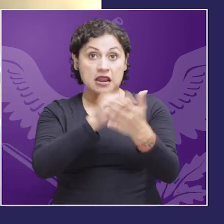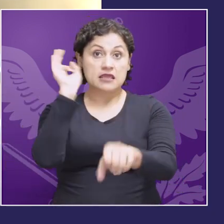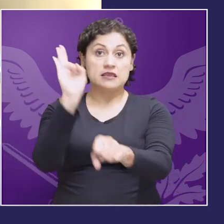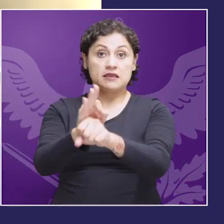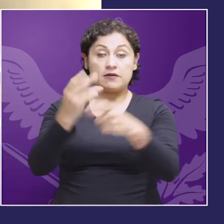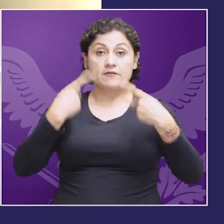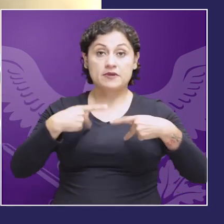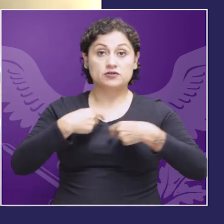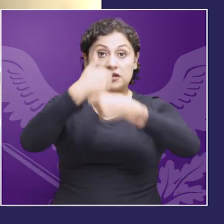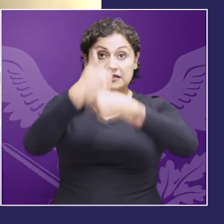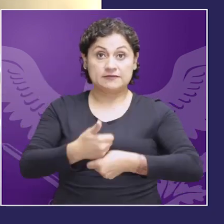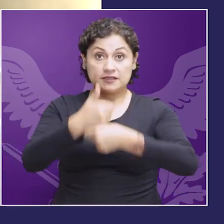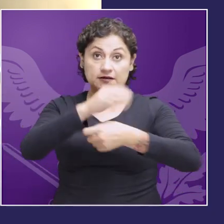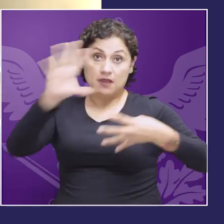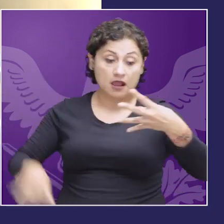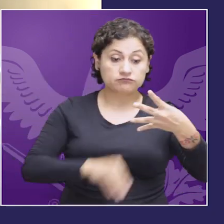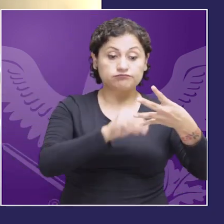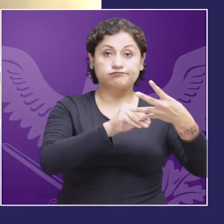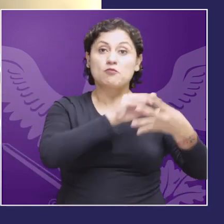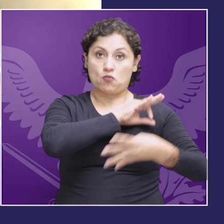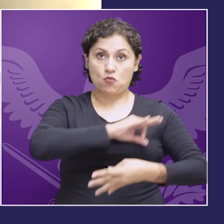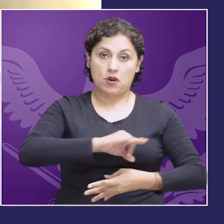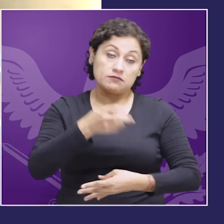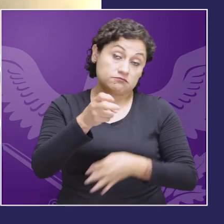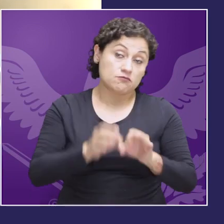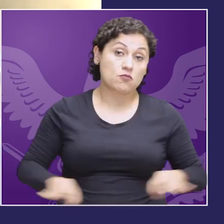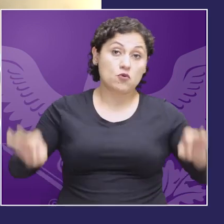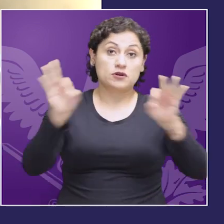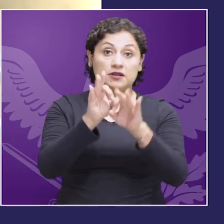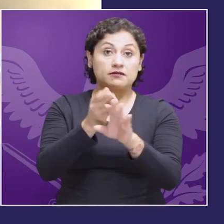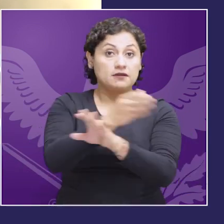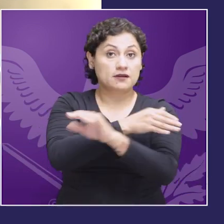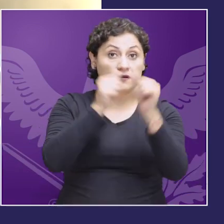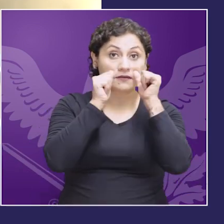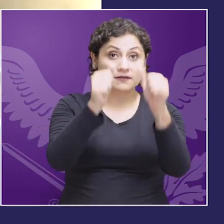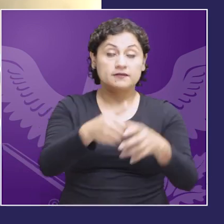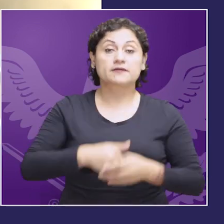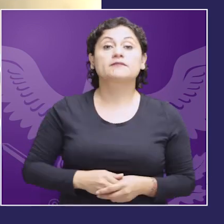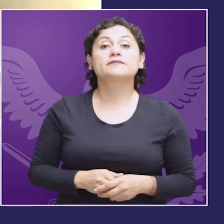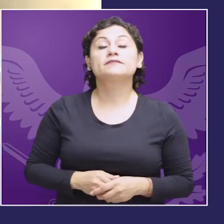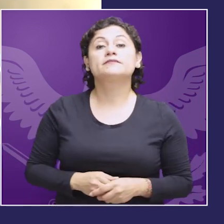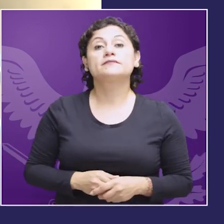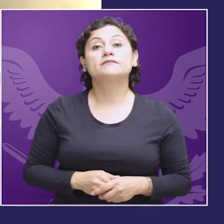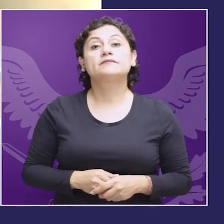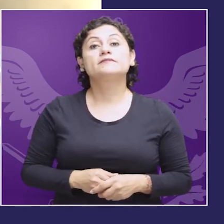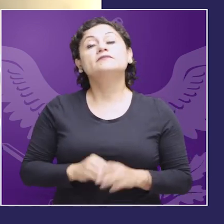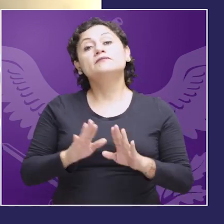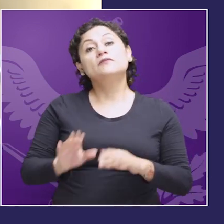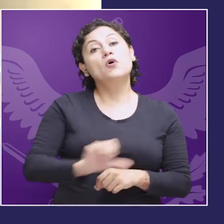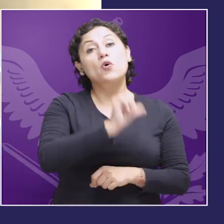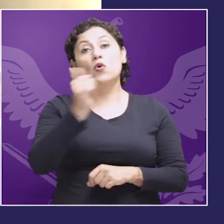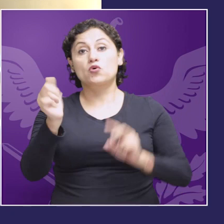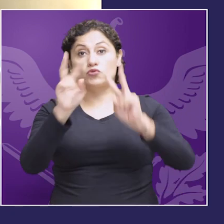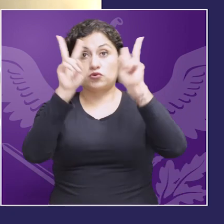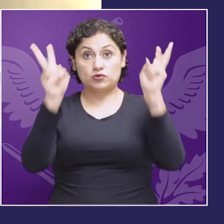una estrategia importante en este proceso. El otro